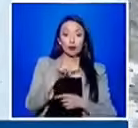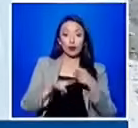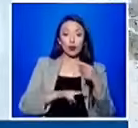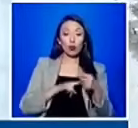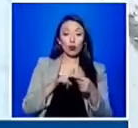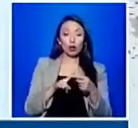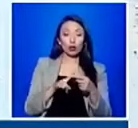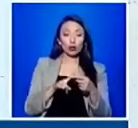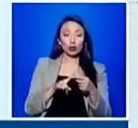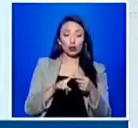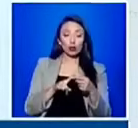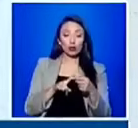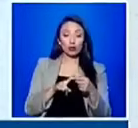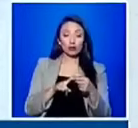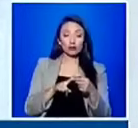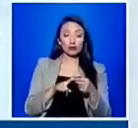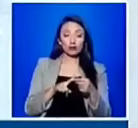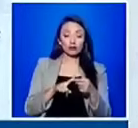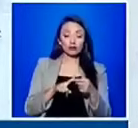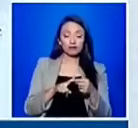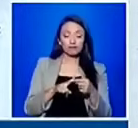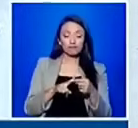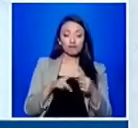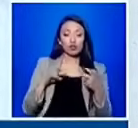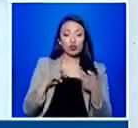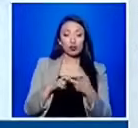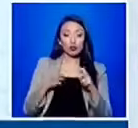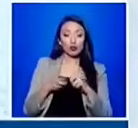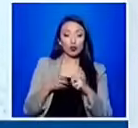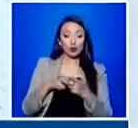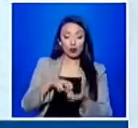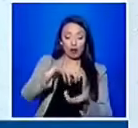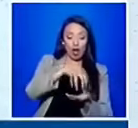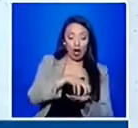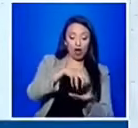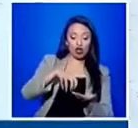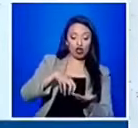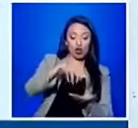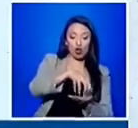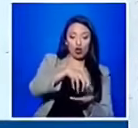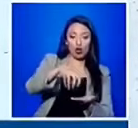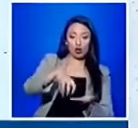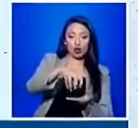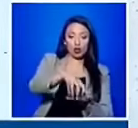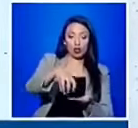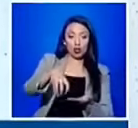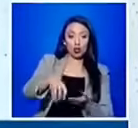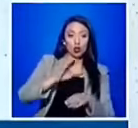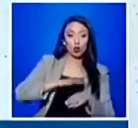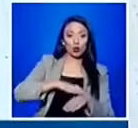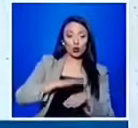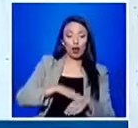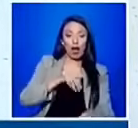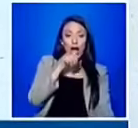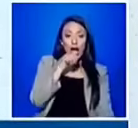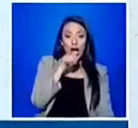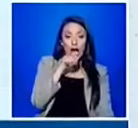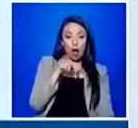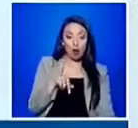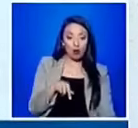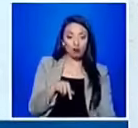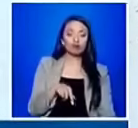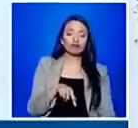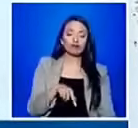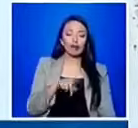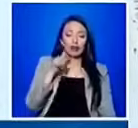produjo un problema en el adoquinado por afluencia de aguas subterráneas, tuvimos que hacer